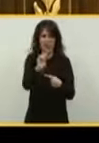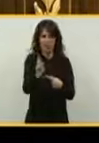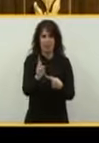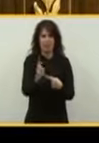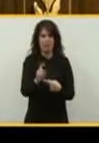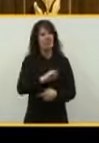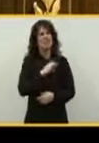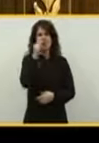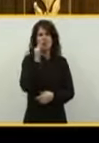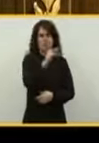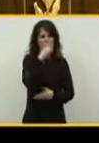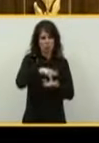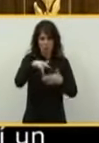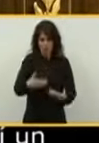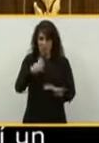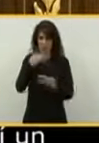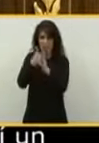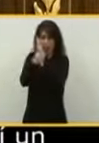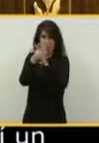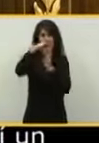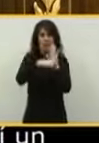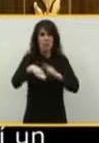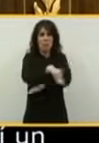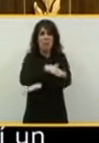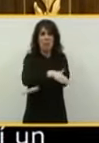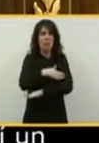de gobierno, sino lo que usted mismo